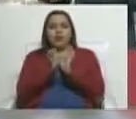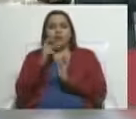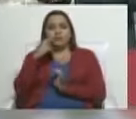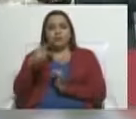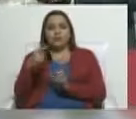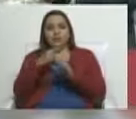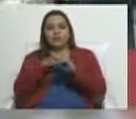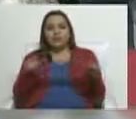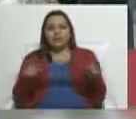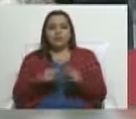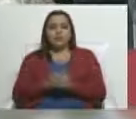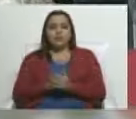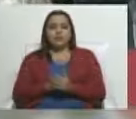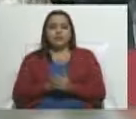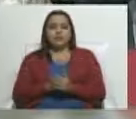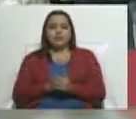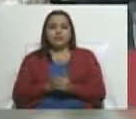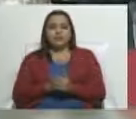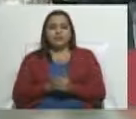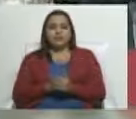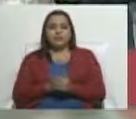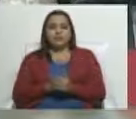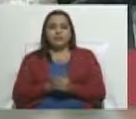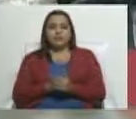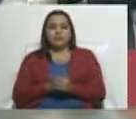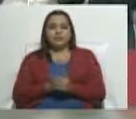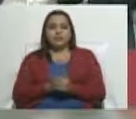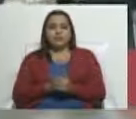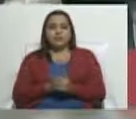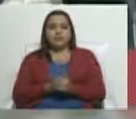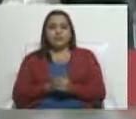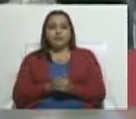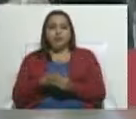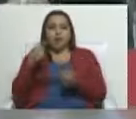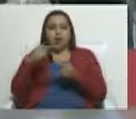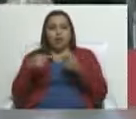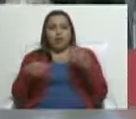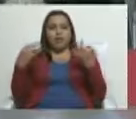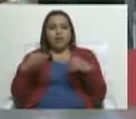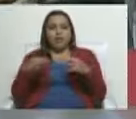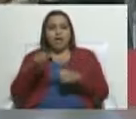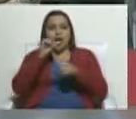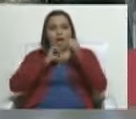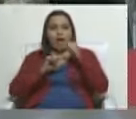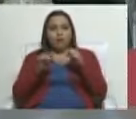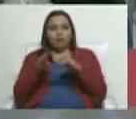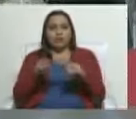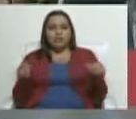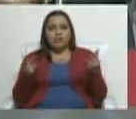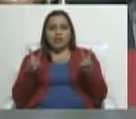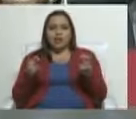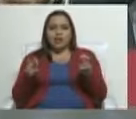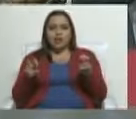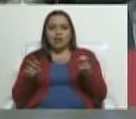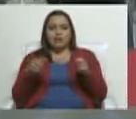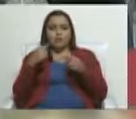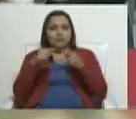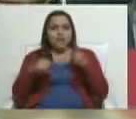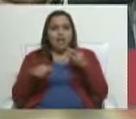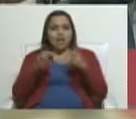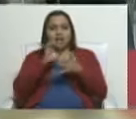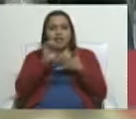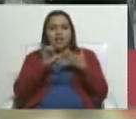grandes capitales. Casualmente, los grandes recursos naturales, agua, tierras raras, minerales